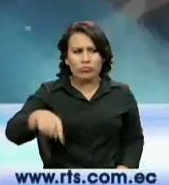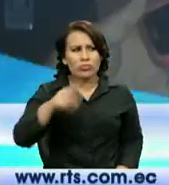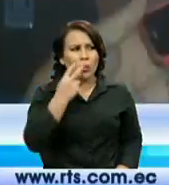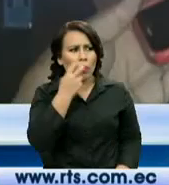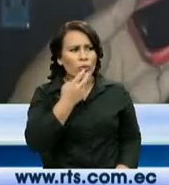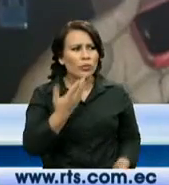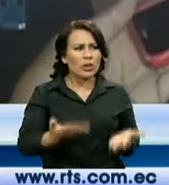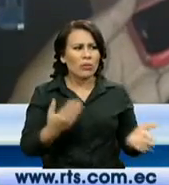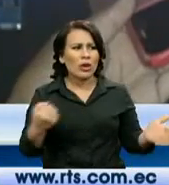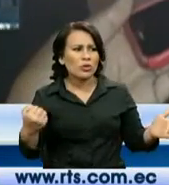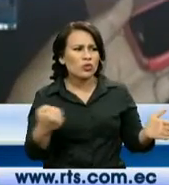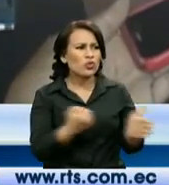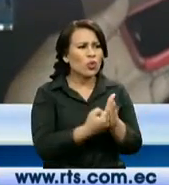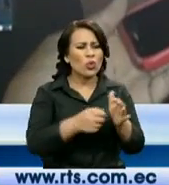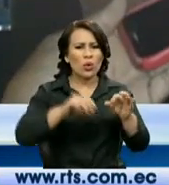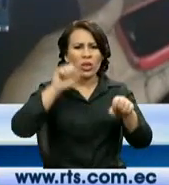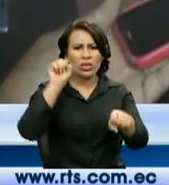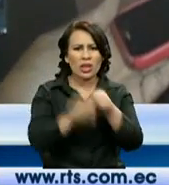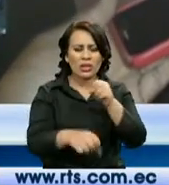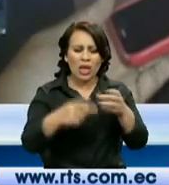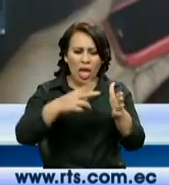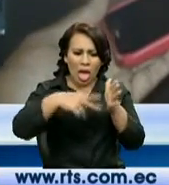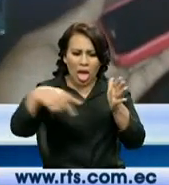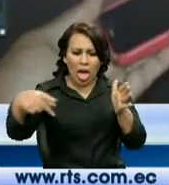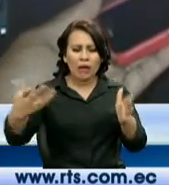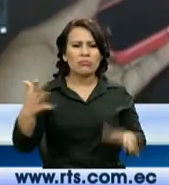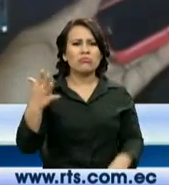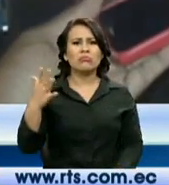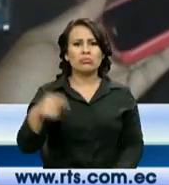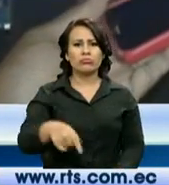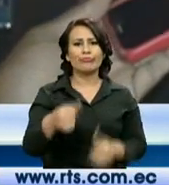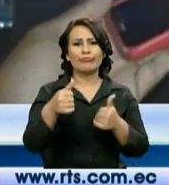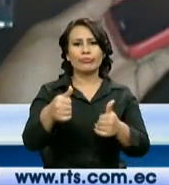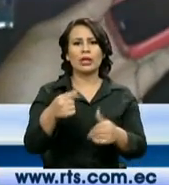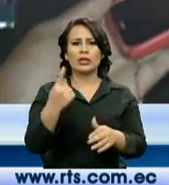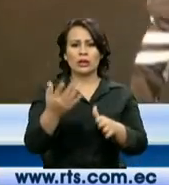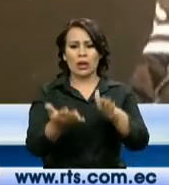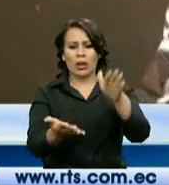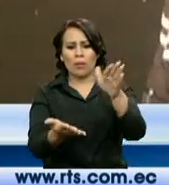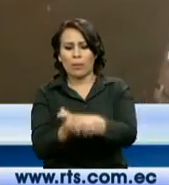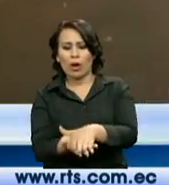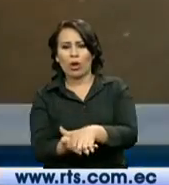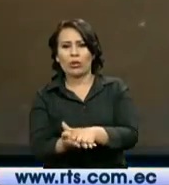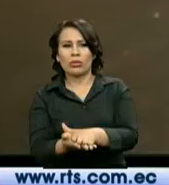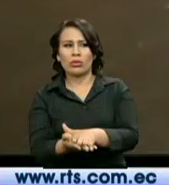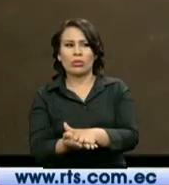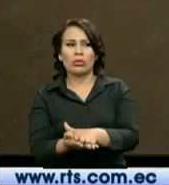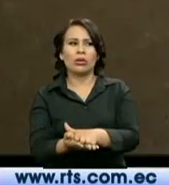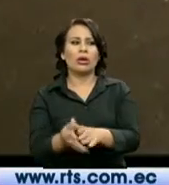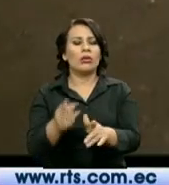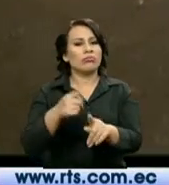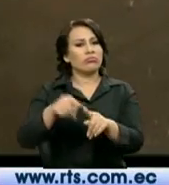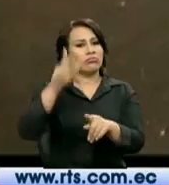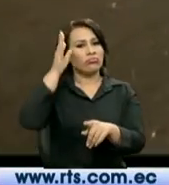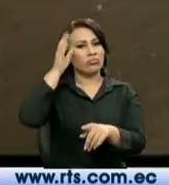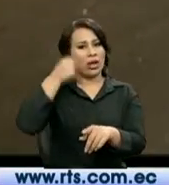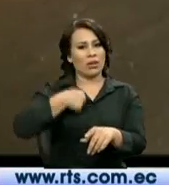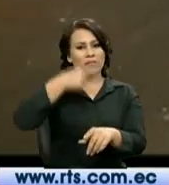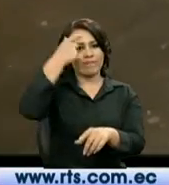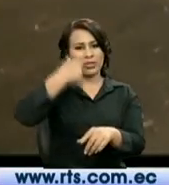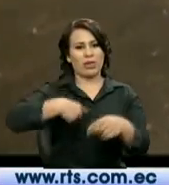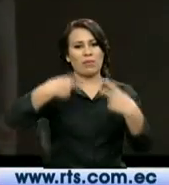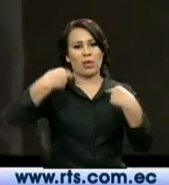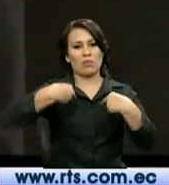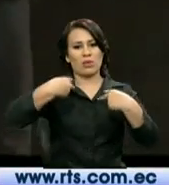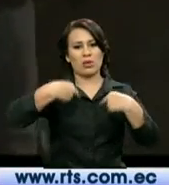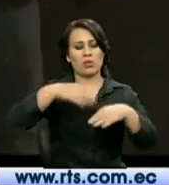alteración mecánica ni de lata, nada. No hay ningún hundimiento, nada. Elementos de la Comisión de Tránsito del Ecuador acudieron al